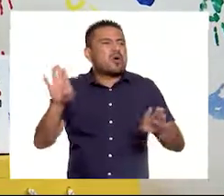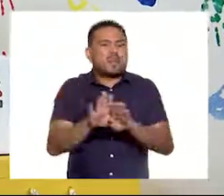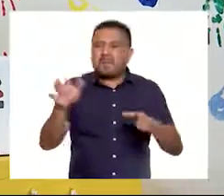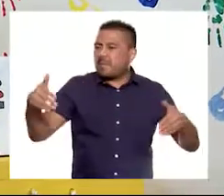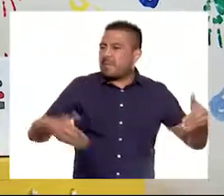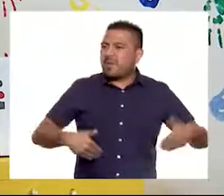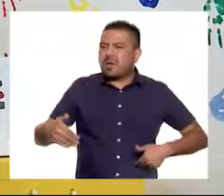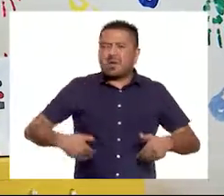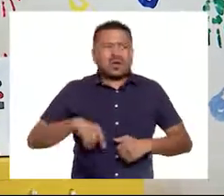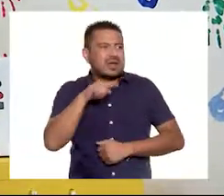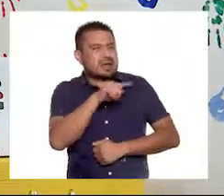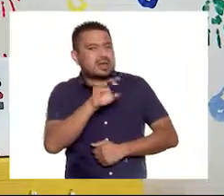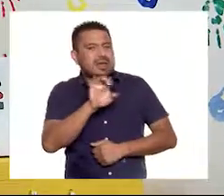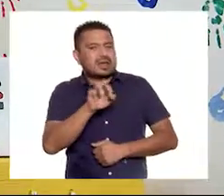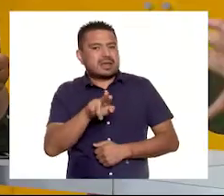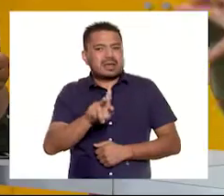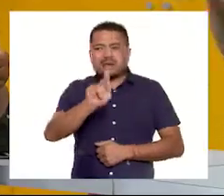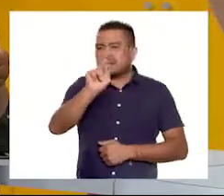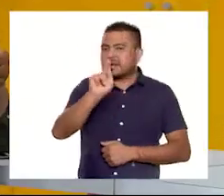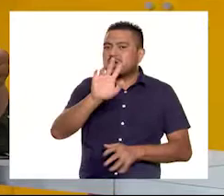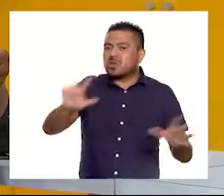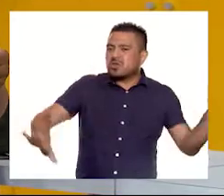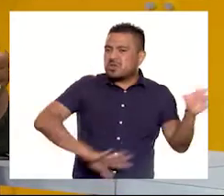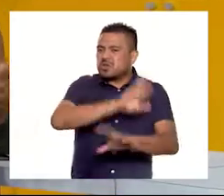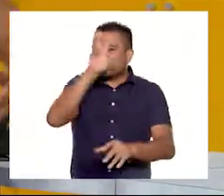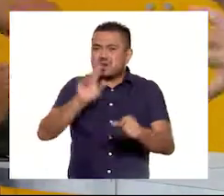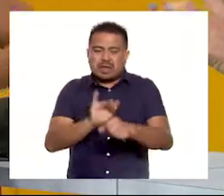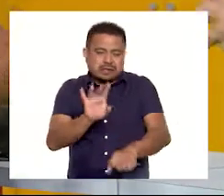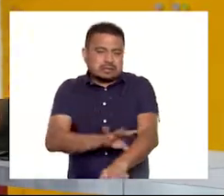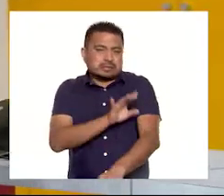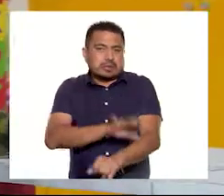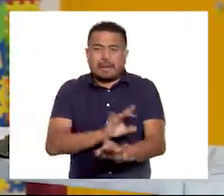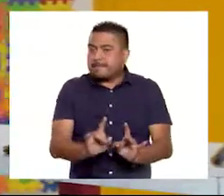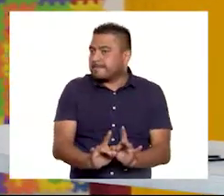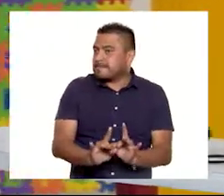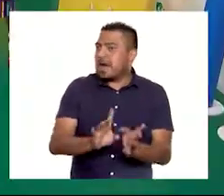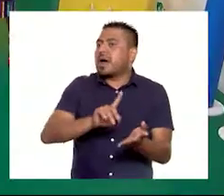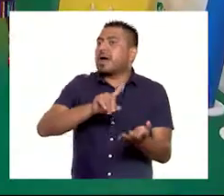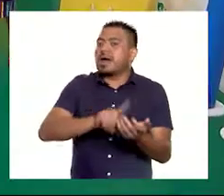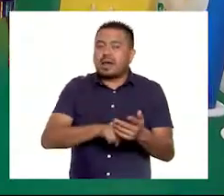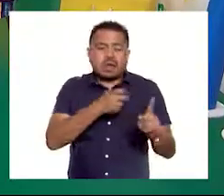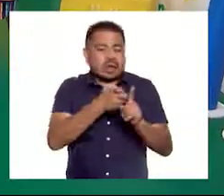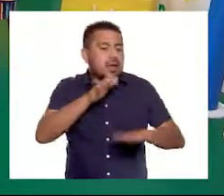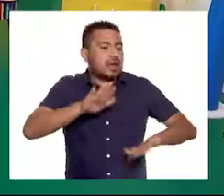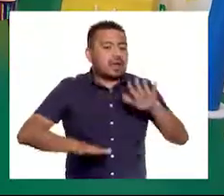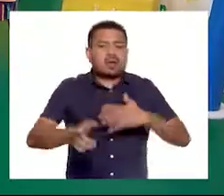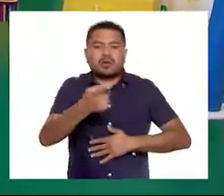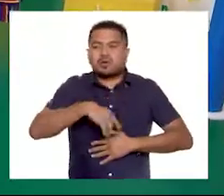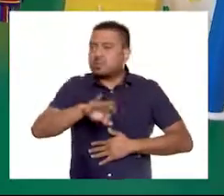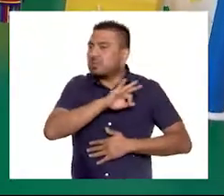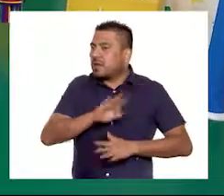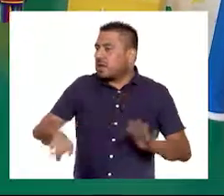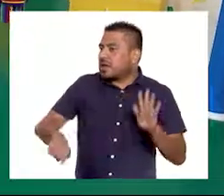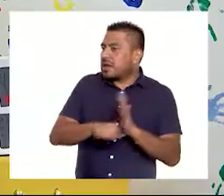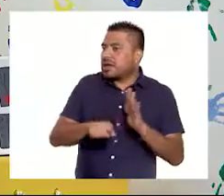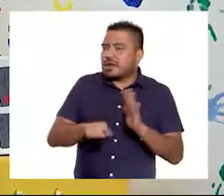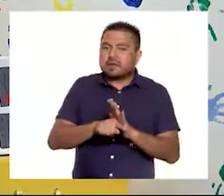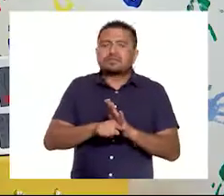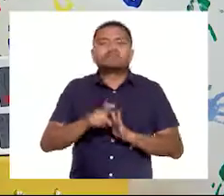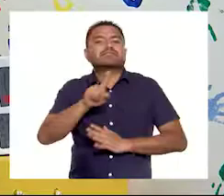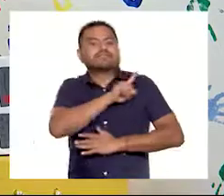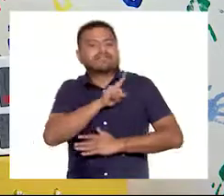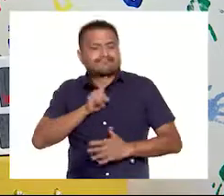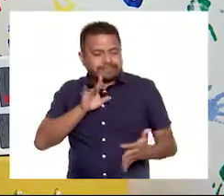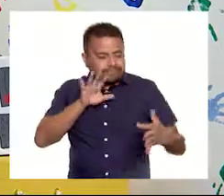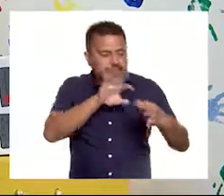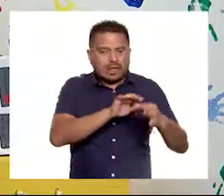Eric, que estaba molesto, ¿verdad? Y toda esa energía que nos provocan, porque provocan energía que a veces podría ser negativa. Hay que